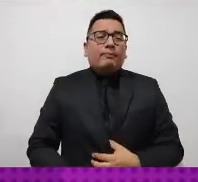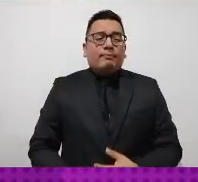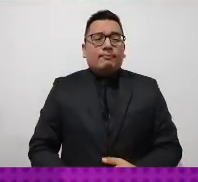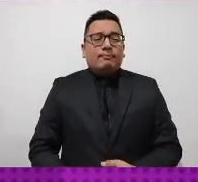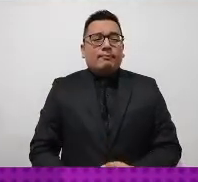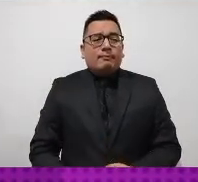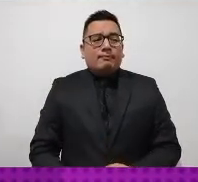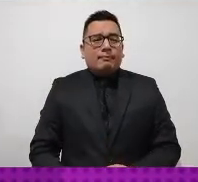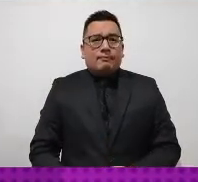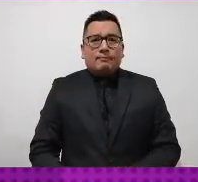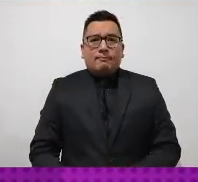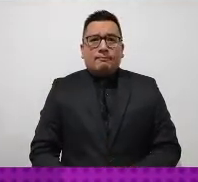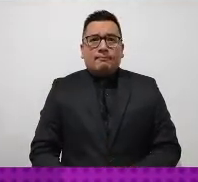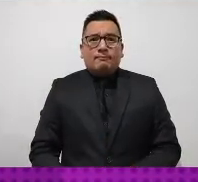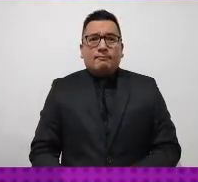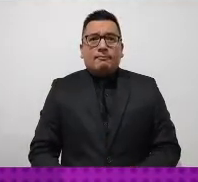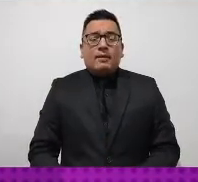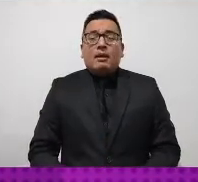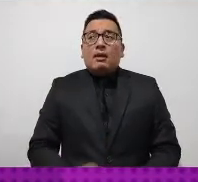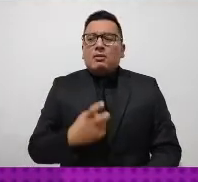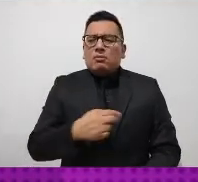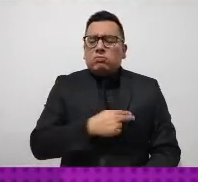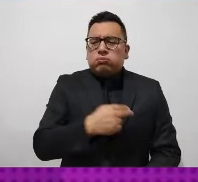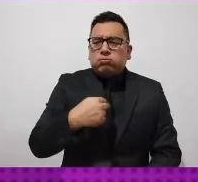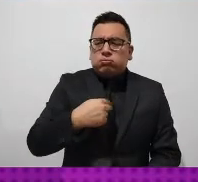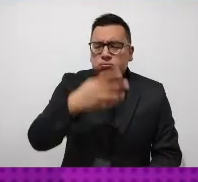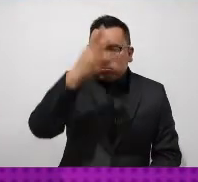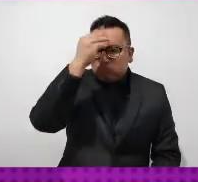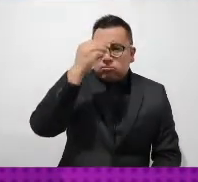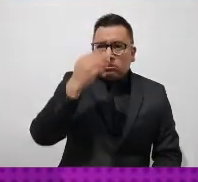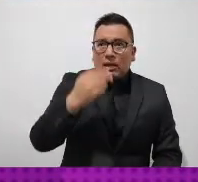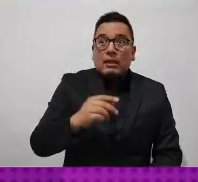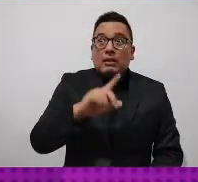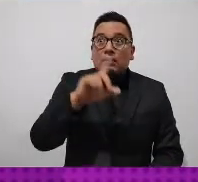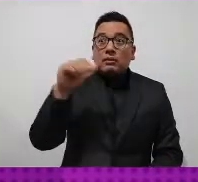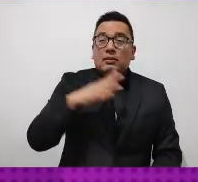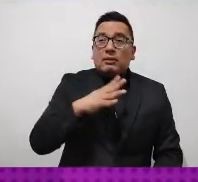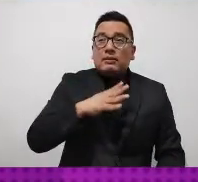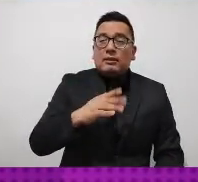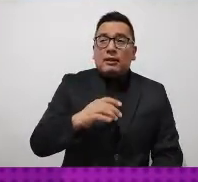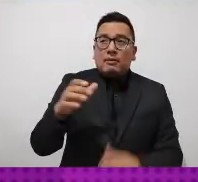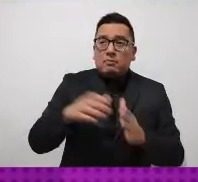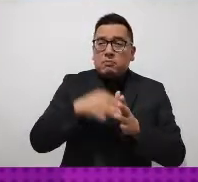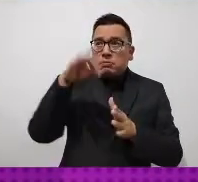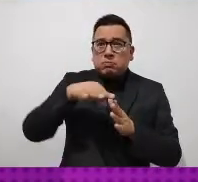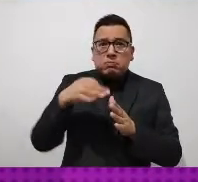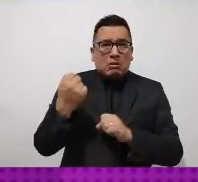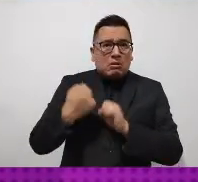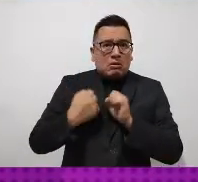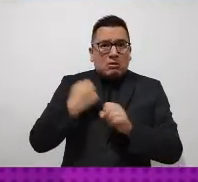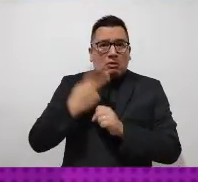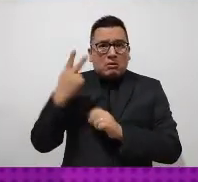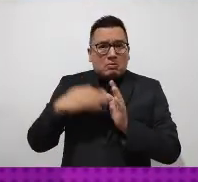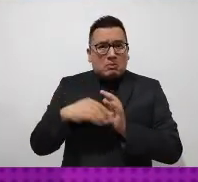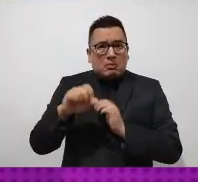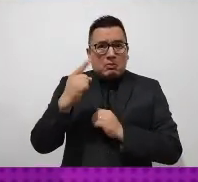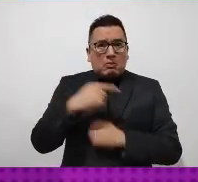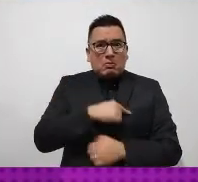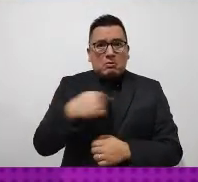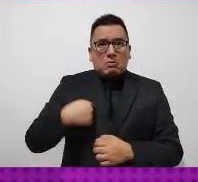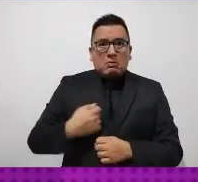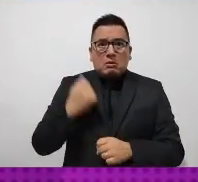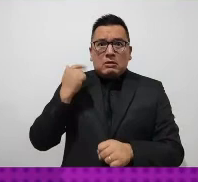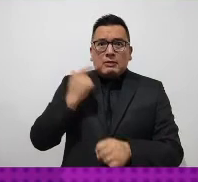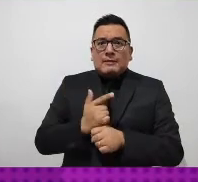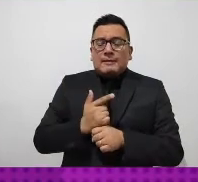Entonces, una vez que concluye el proceso electoral precisamente del año pasado, pues obtenemos las estadísticas que